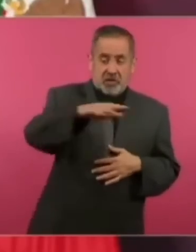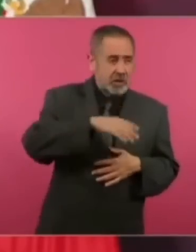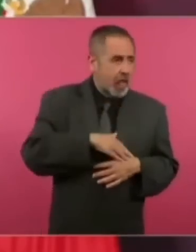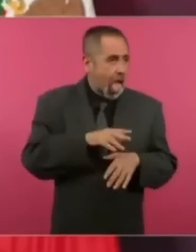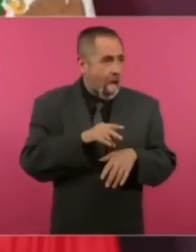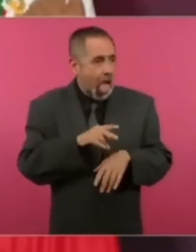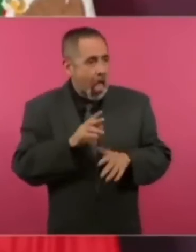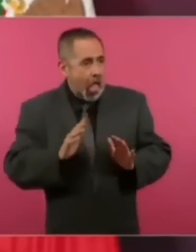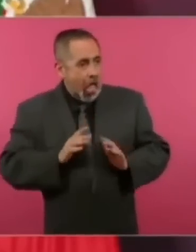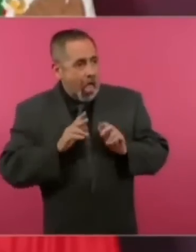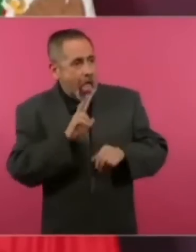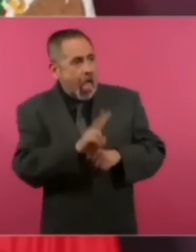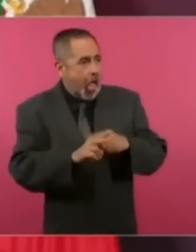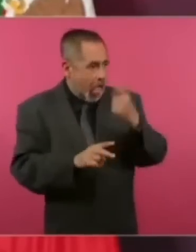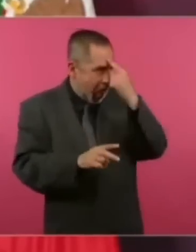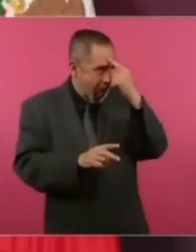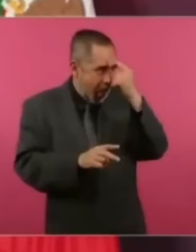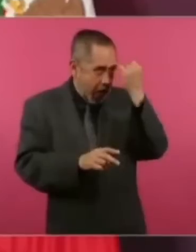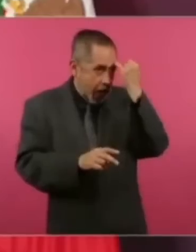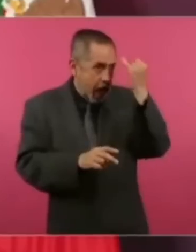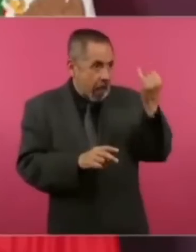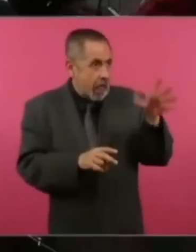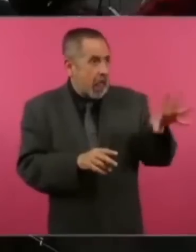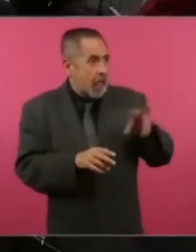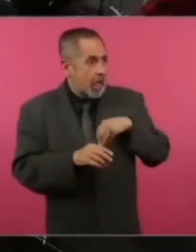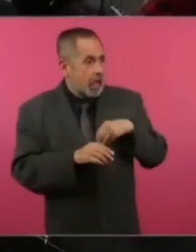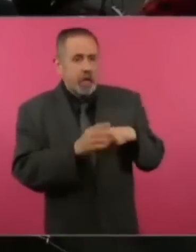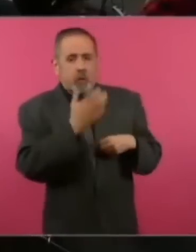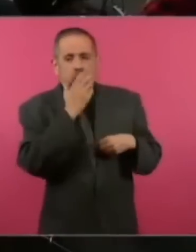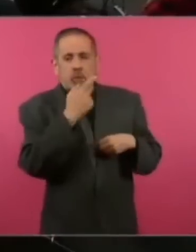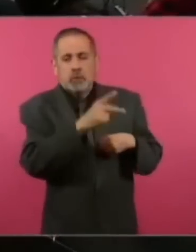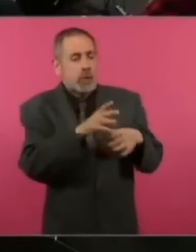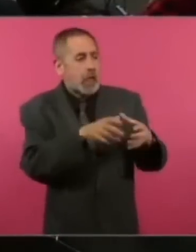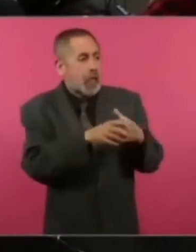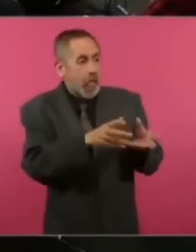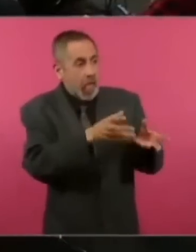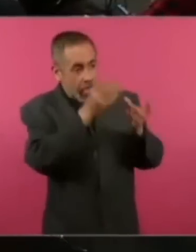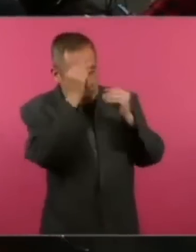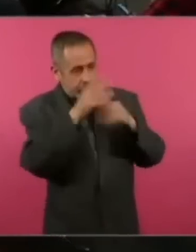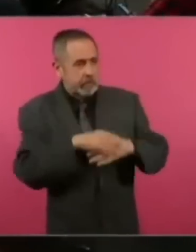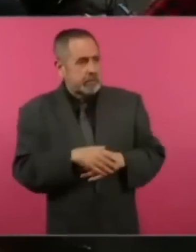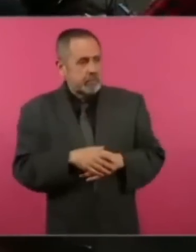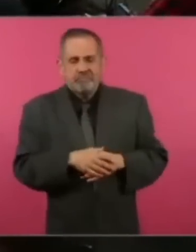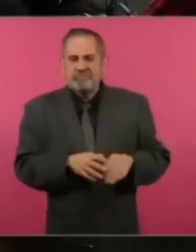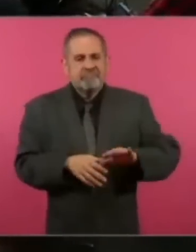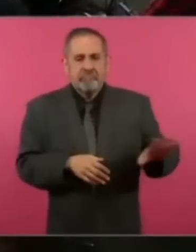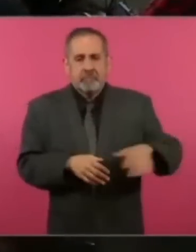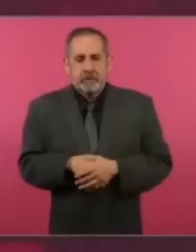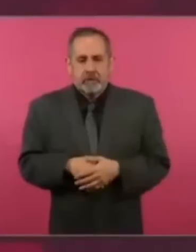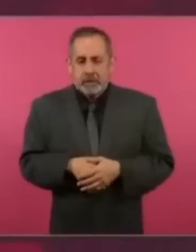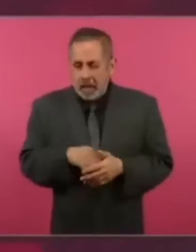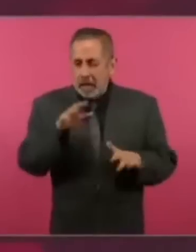conservador o el criterio ese conservador de que el pueblo es malagradecido.